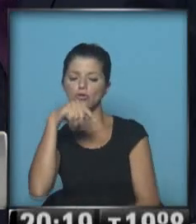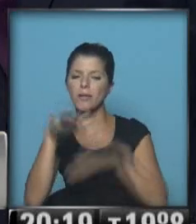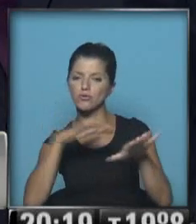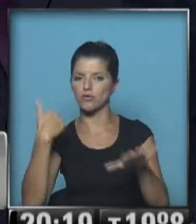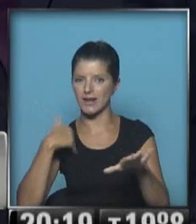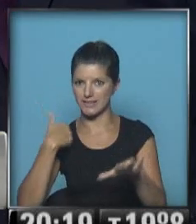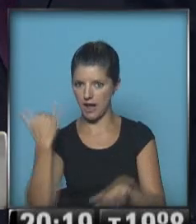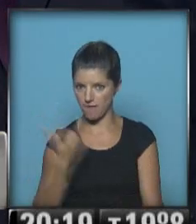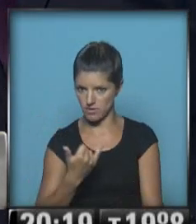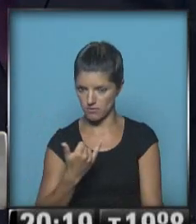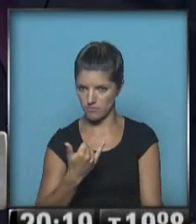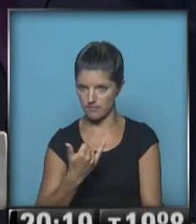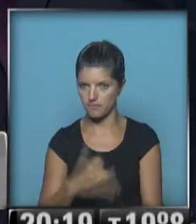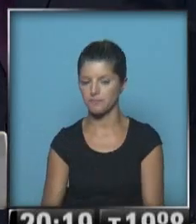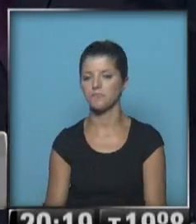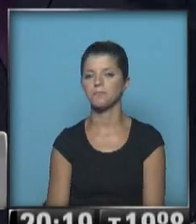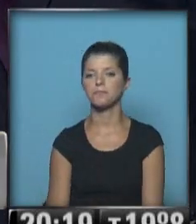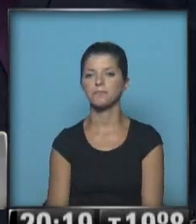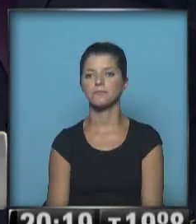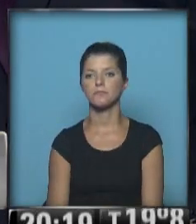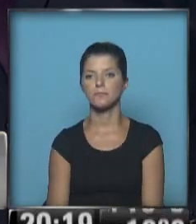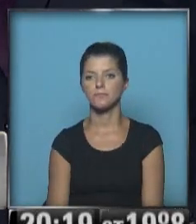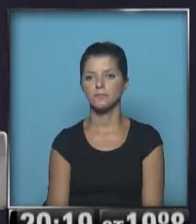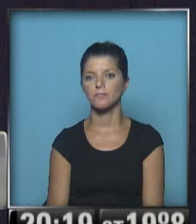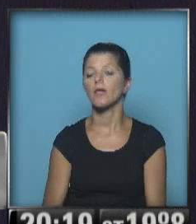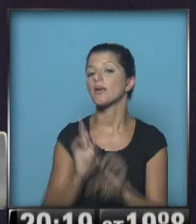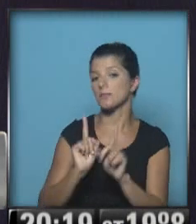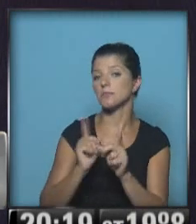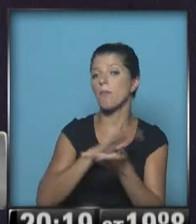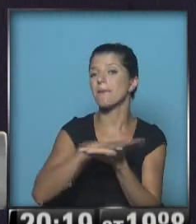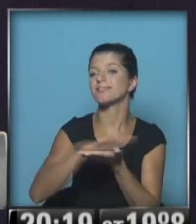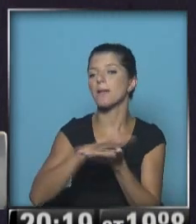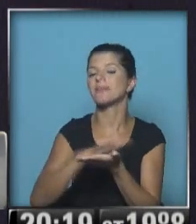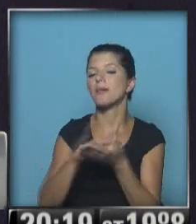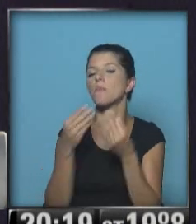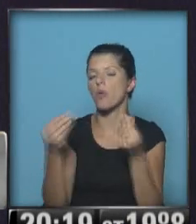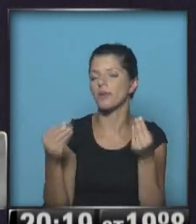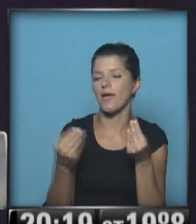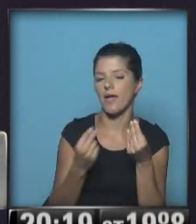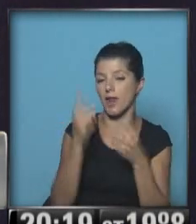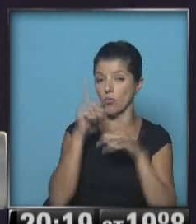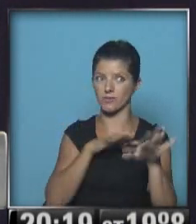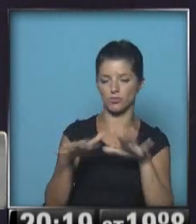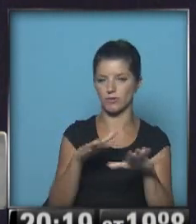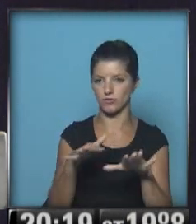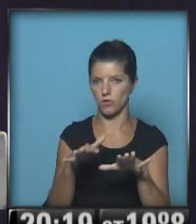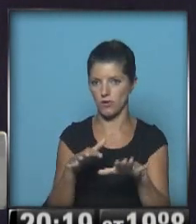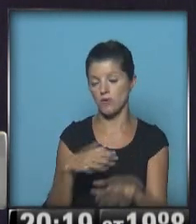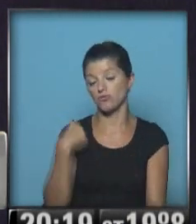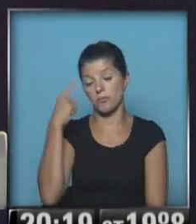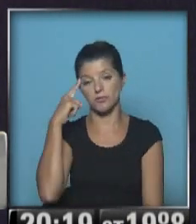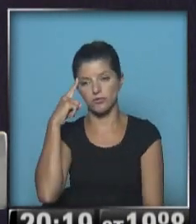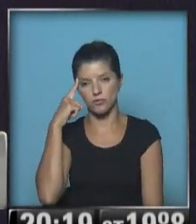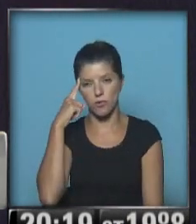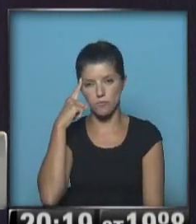sucediendo en nuestro país esa es básicamente Por qué hay un momento crucial yo creo que en el